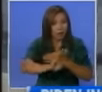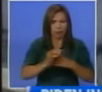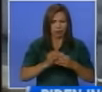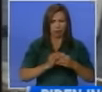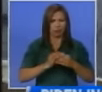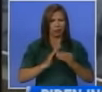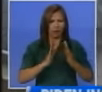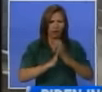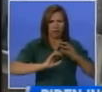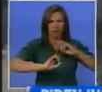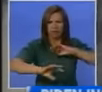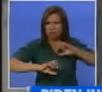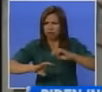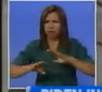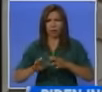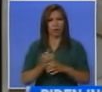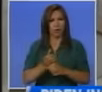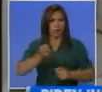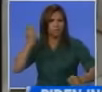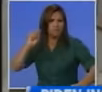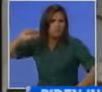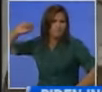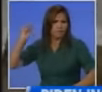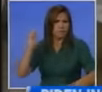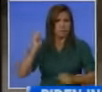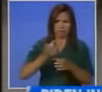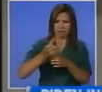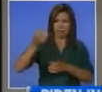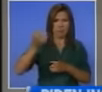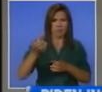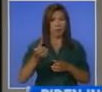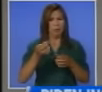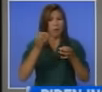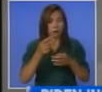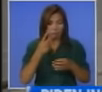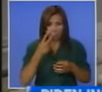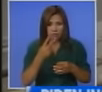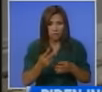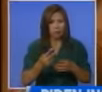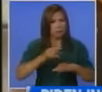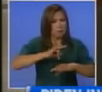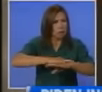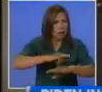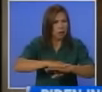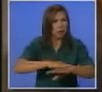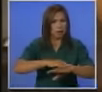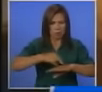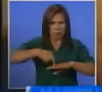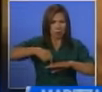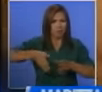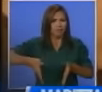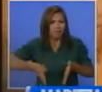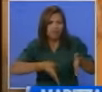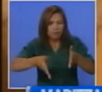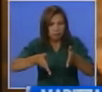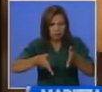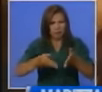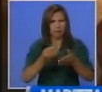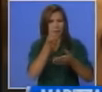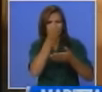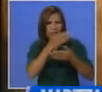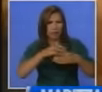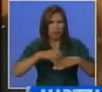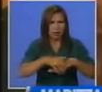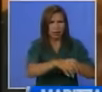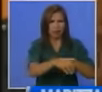desordenados, entre ellos un bate de madera, y encontró rastros de sangre en el baño y pasillo. Aunque todo con el luminol, todo esto